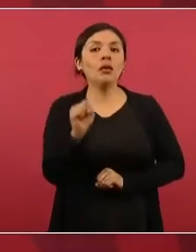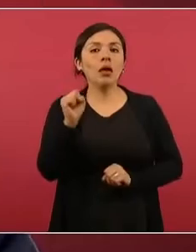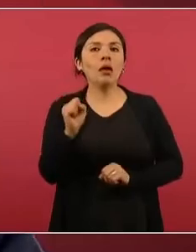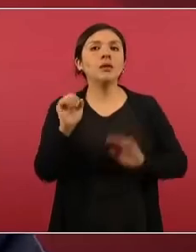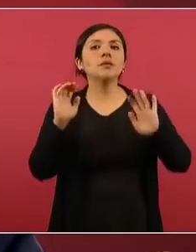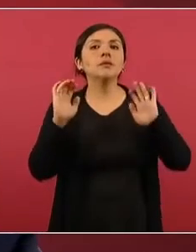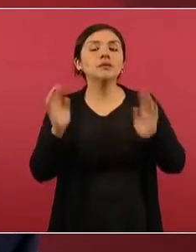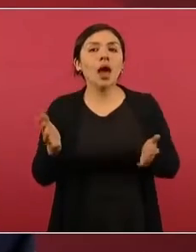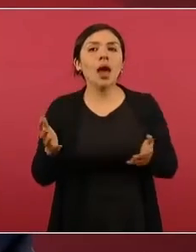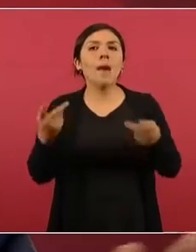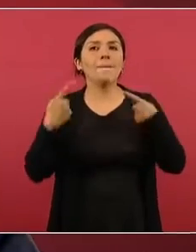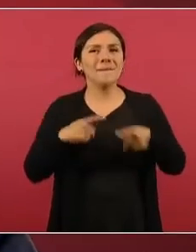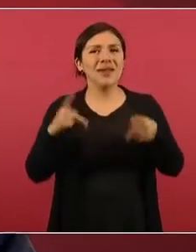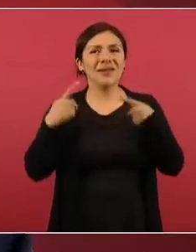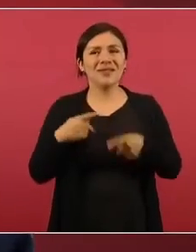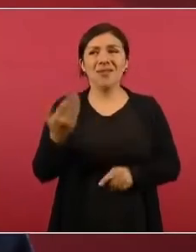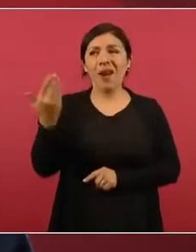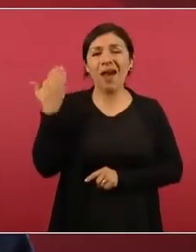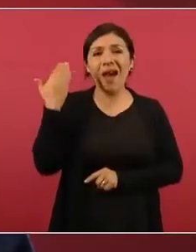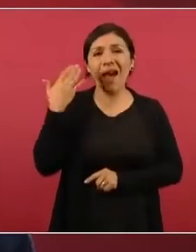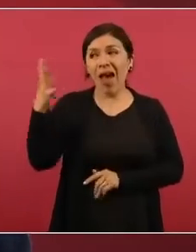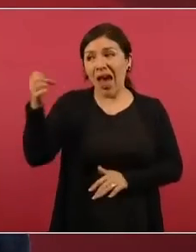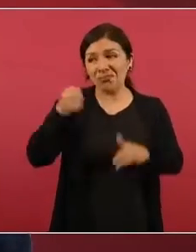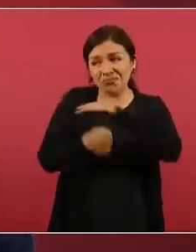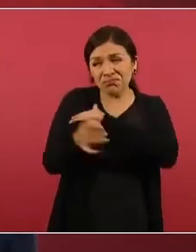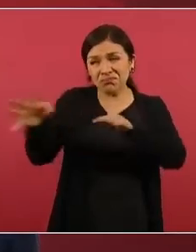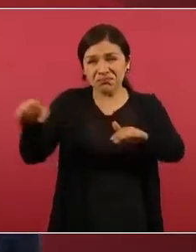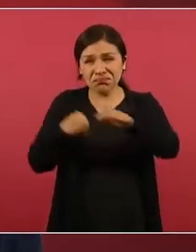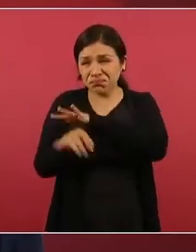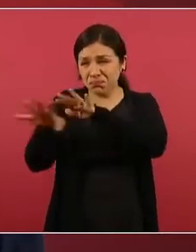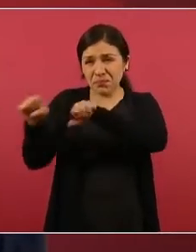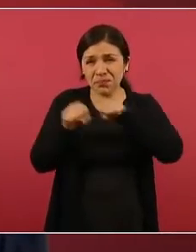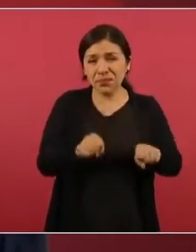todos los que habían sido detenidos,